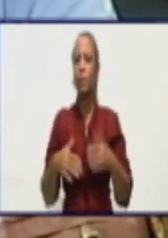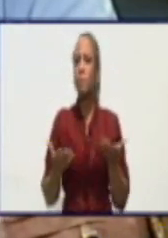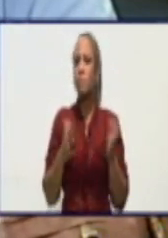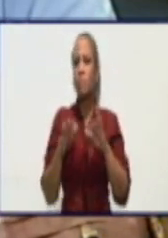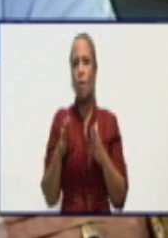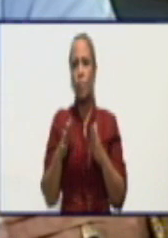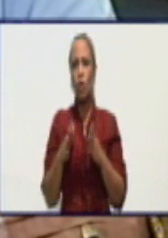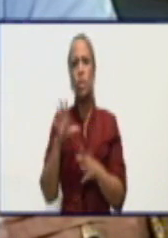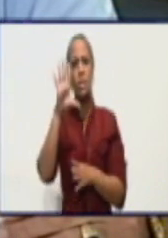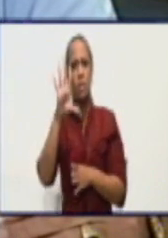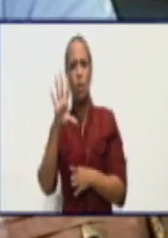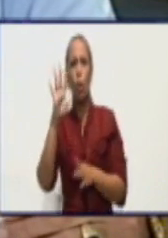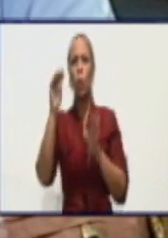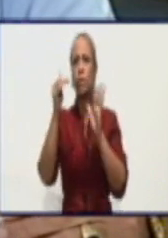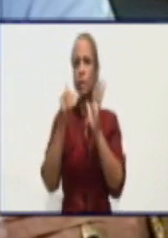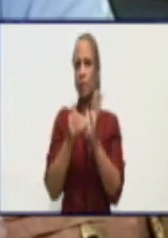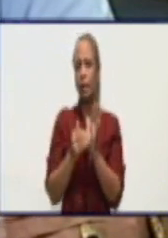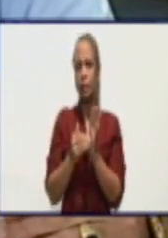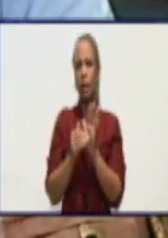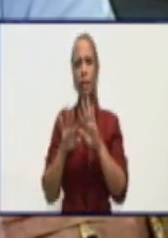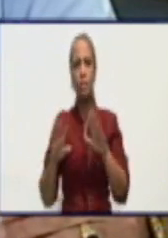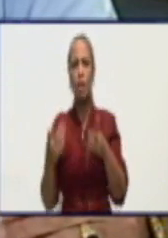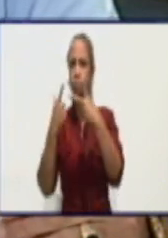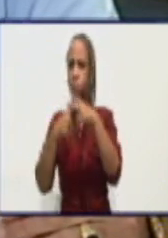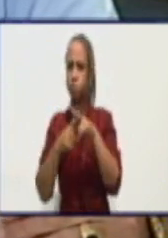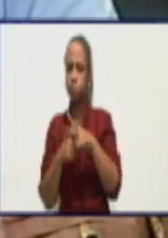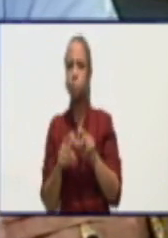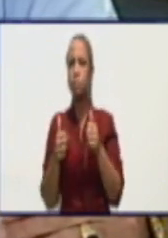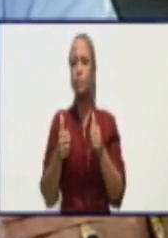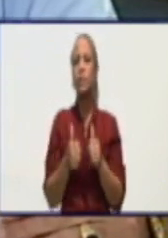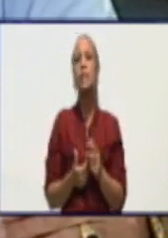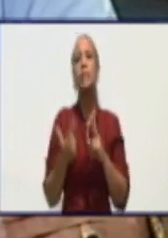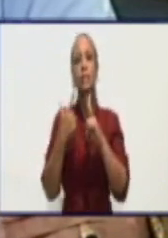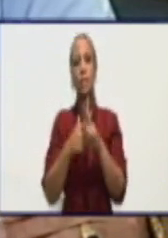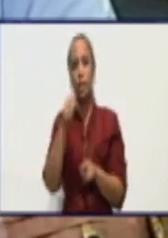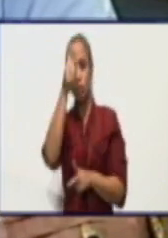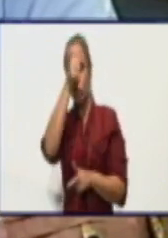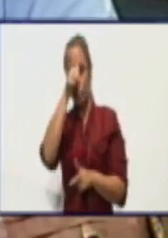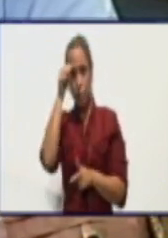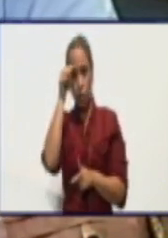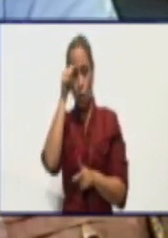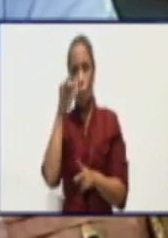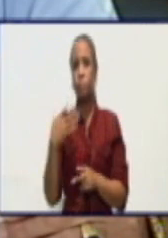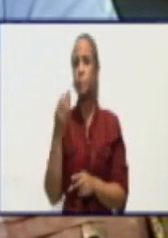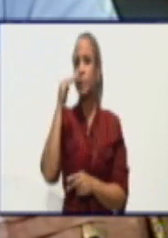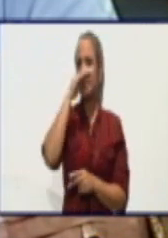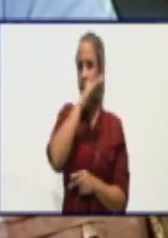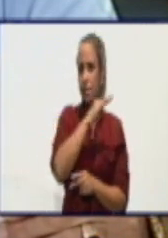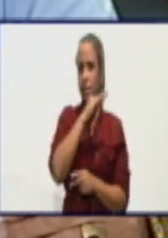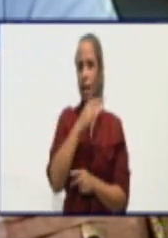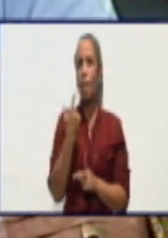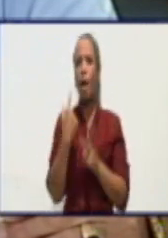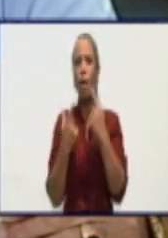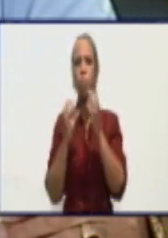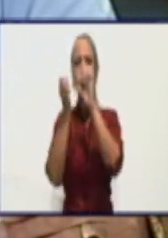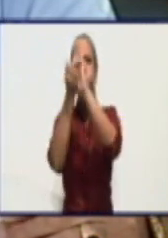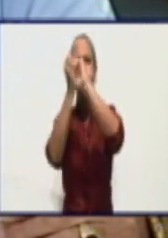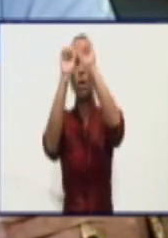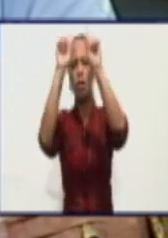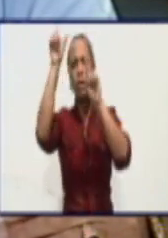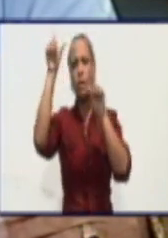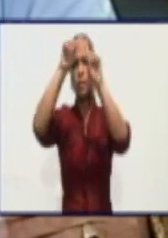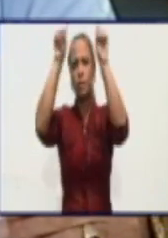de las 5 de la tarde duró unas 2 horas su reparación. Y el domingo, en una de las subestaciones de Guisa, por un interruptor disparado a las